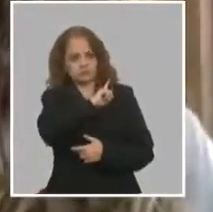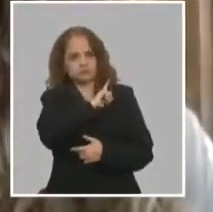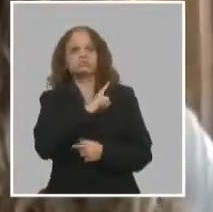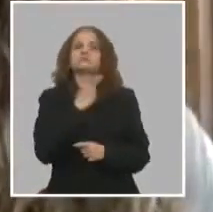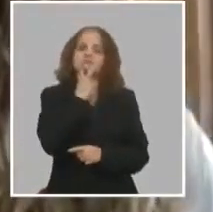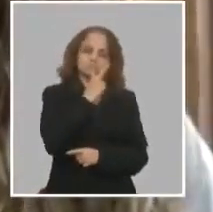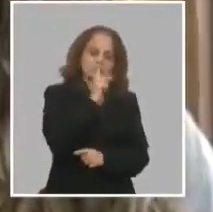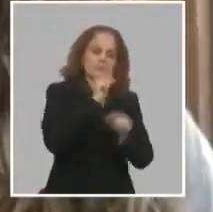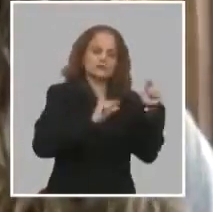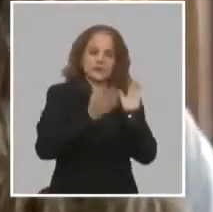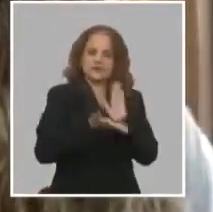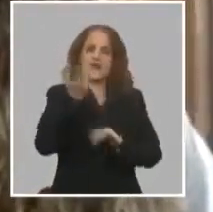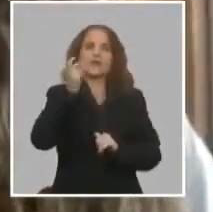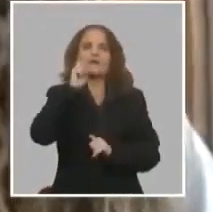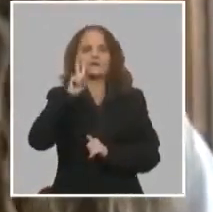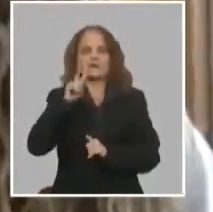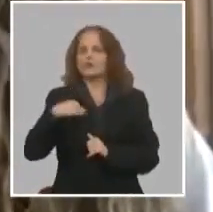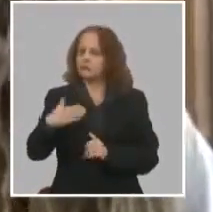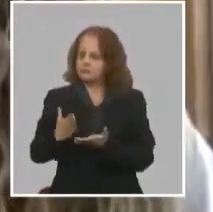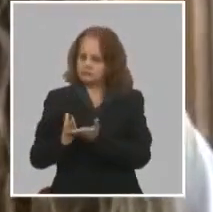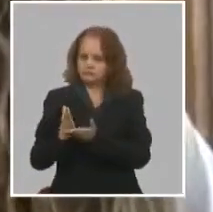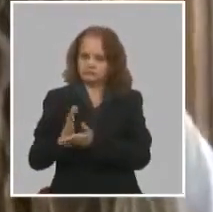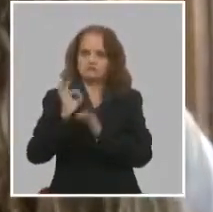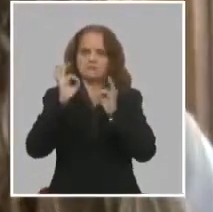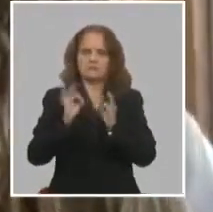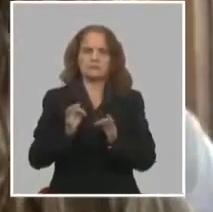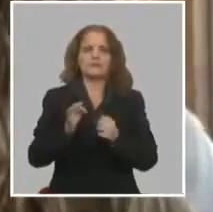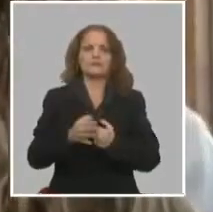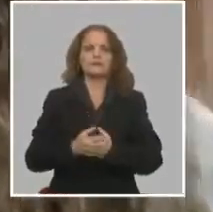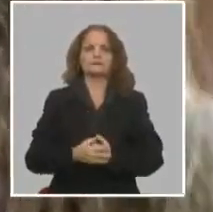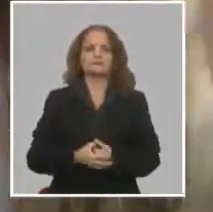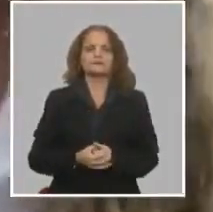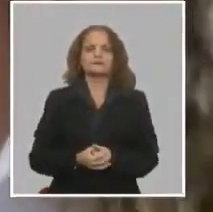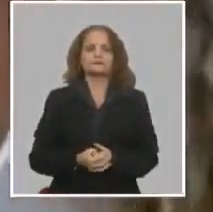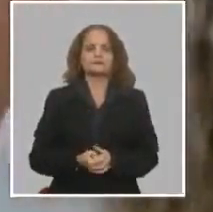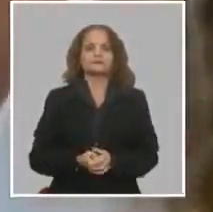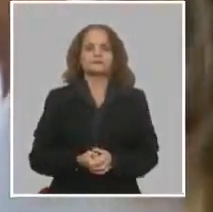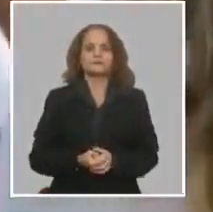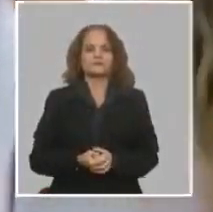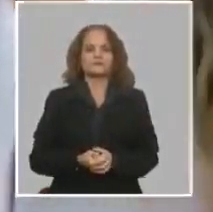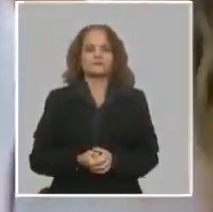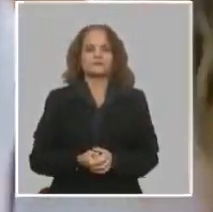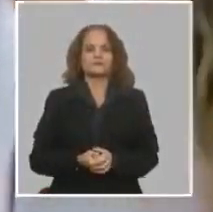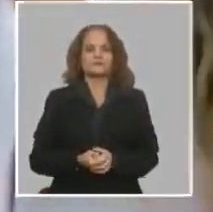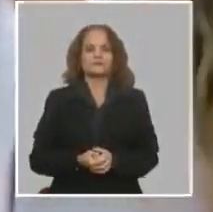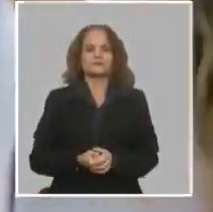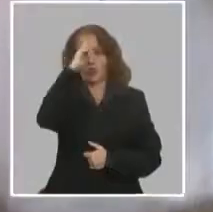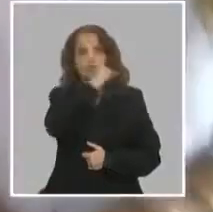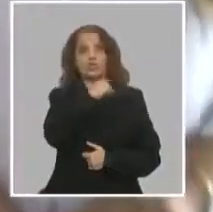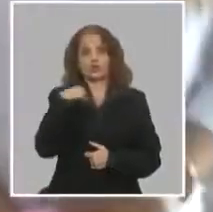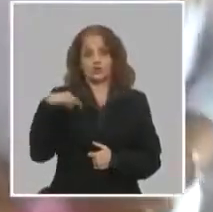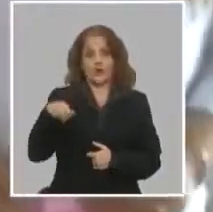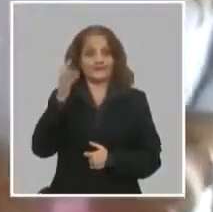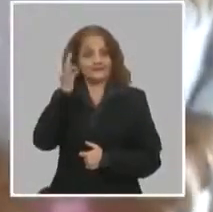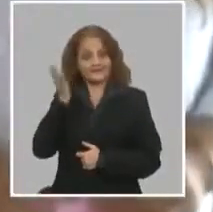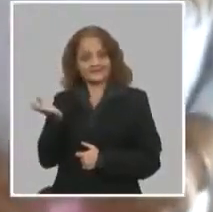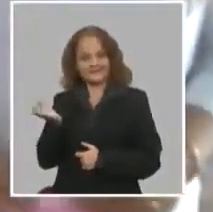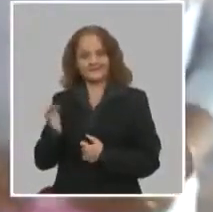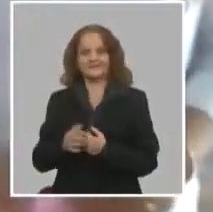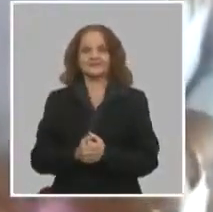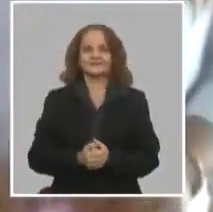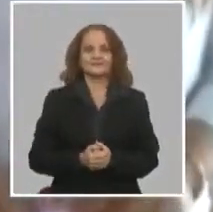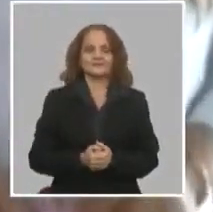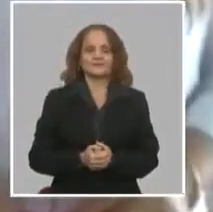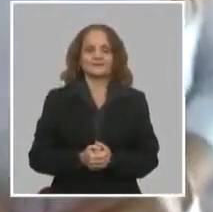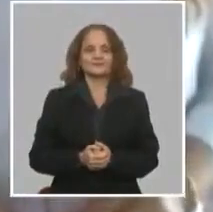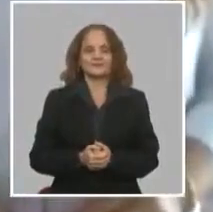formando revolucionarios íntegros, miembros eternos de la brigada Henry Riff. Las gracias a doctor, quien en nombre